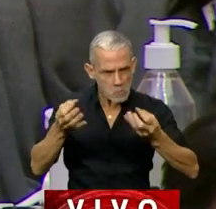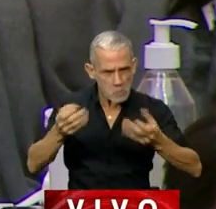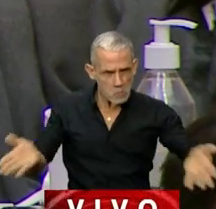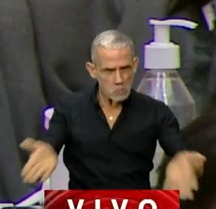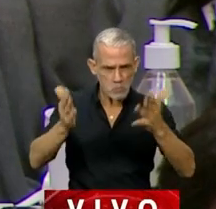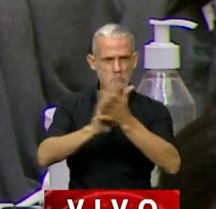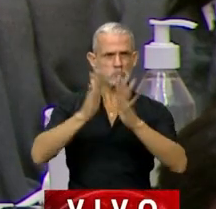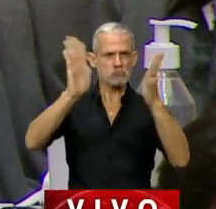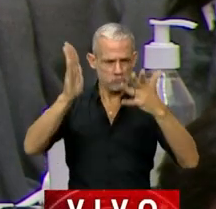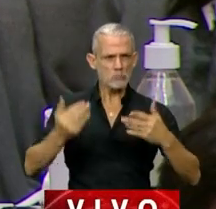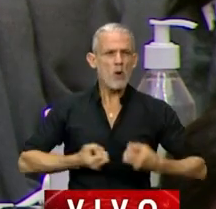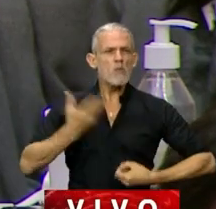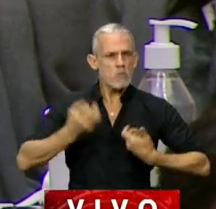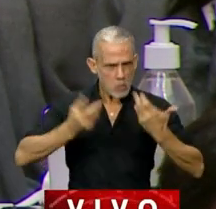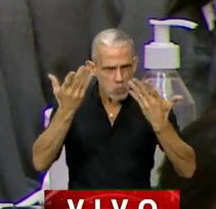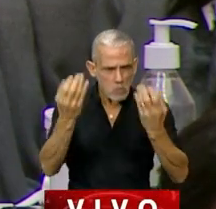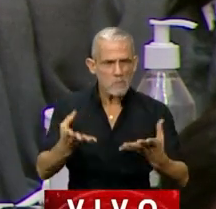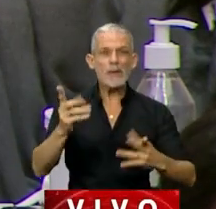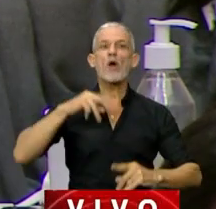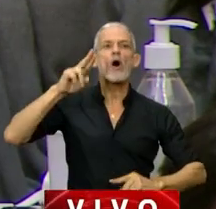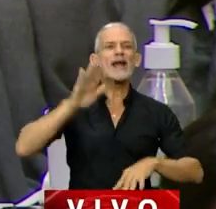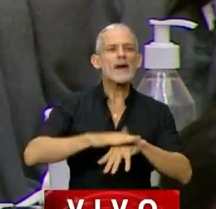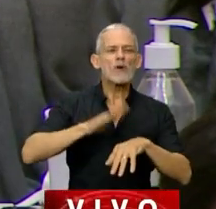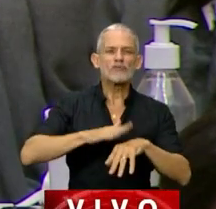y opiniones, pero tiene que ser con